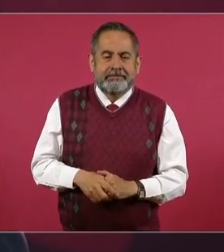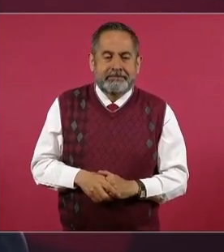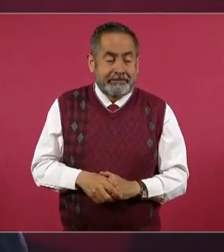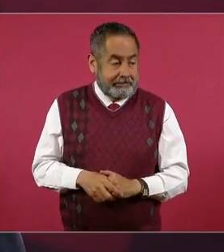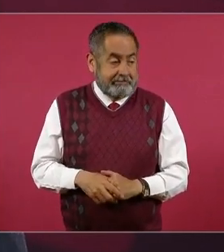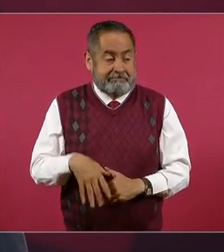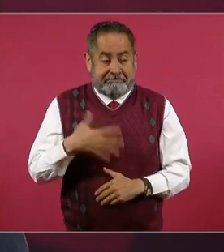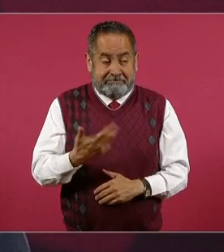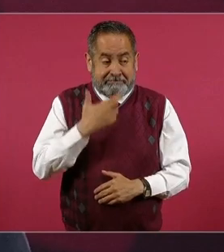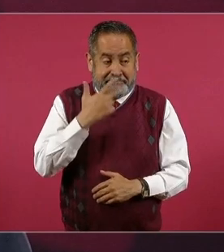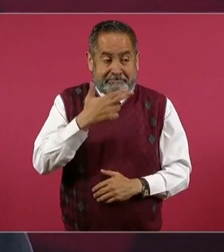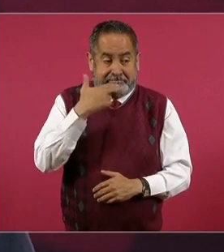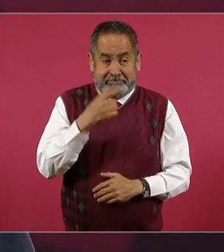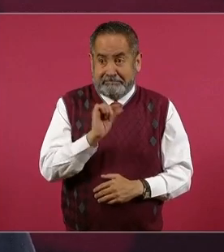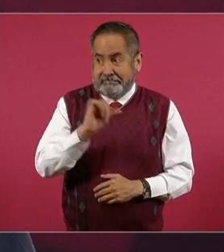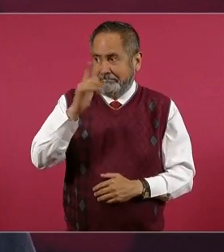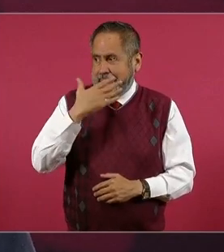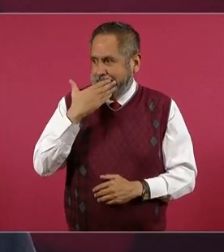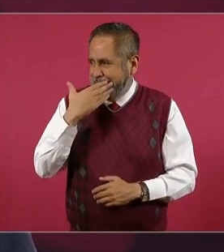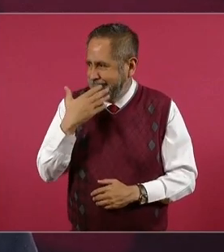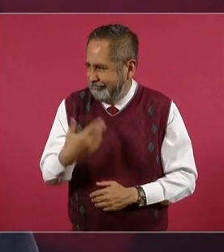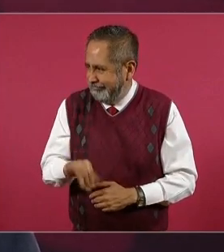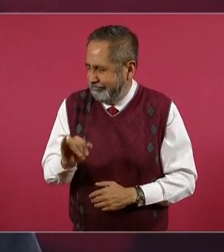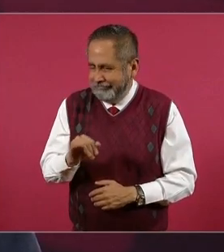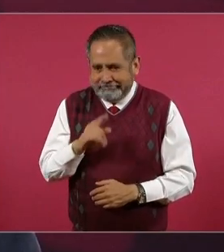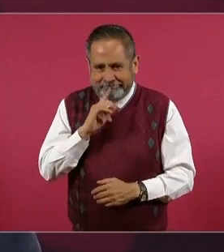van mejorando, puras finísimas personas.